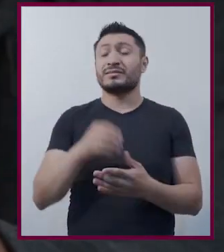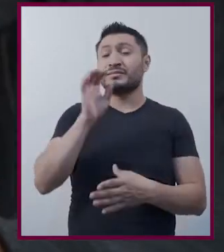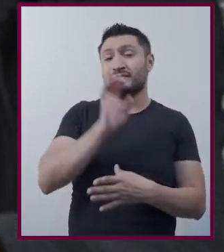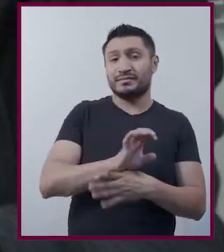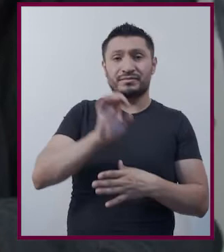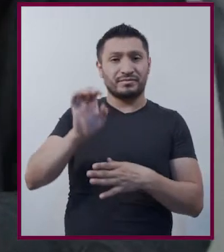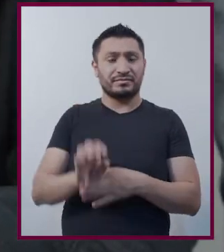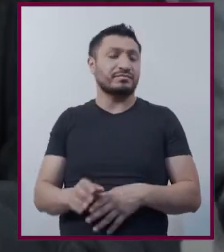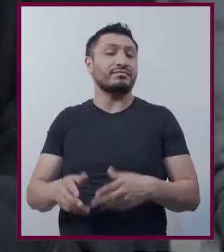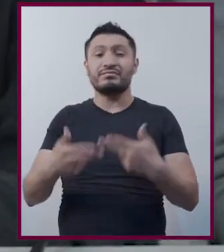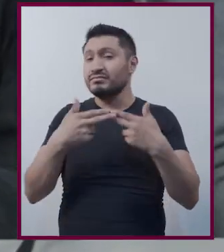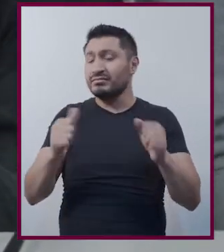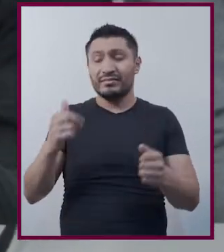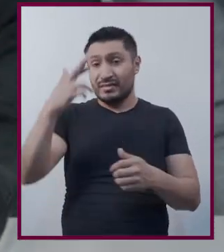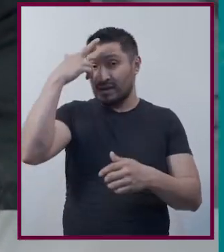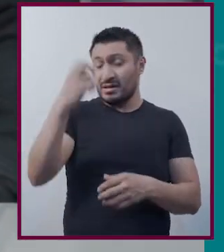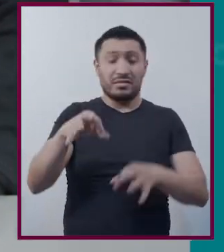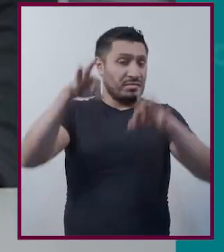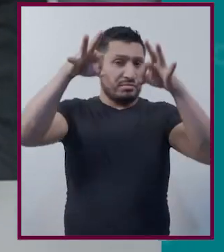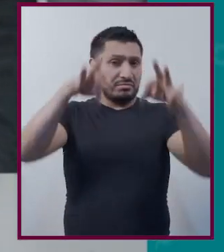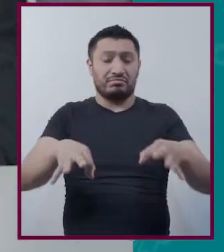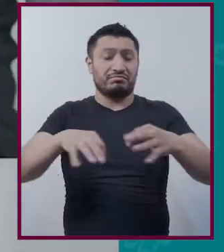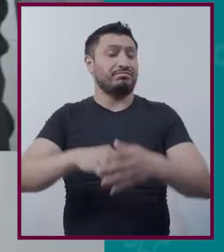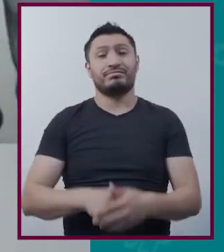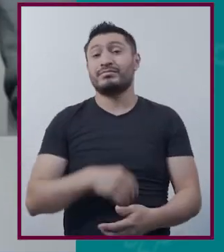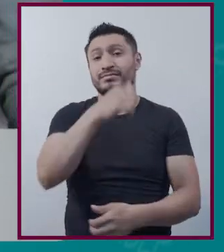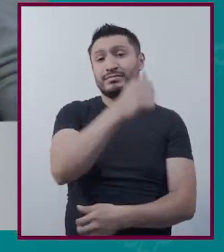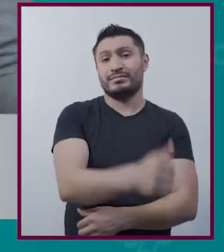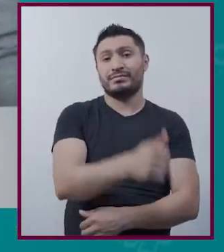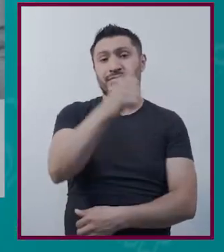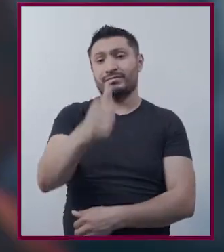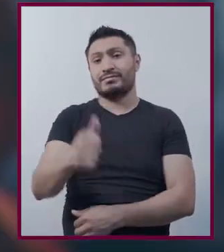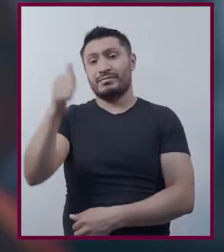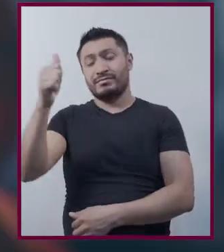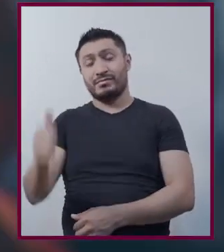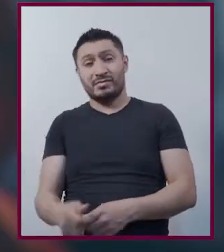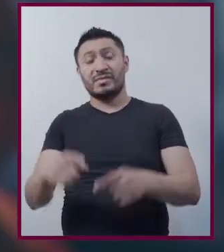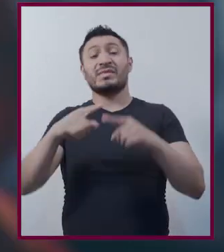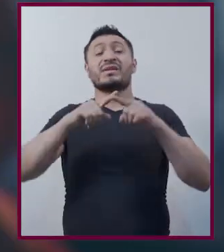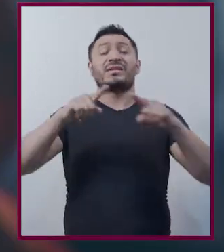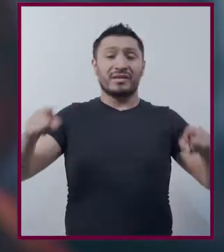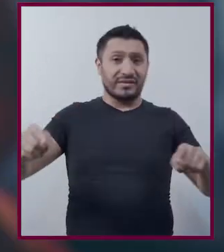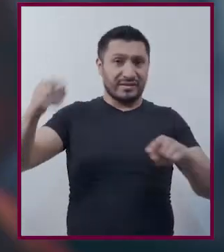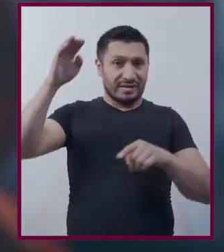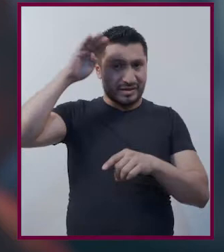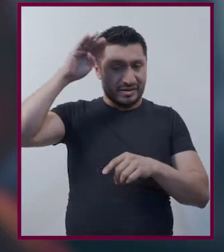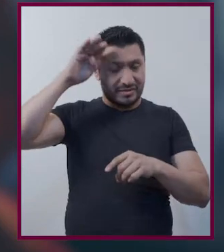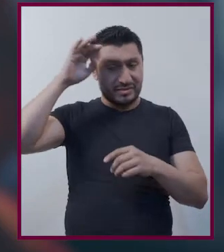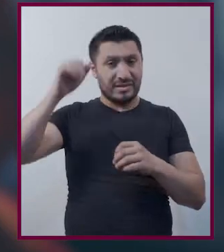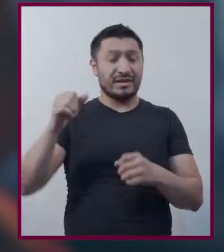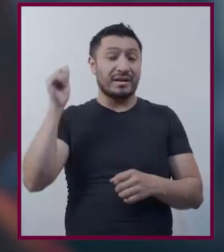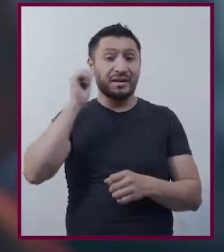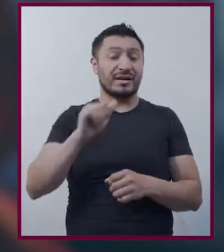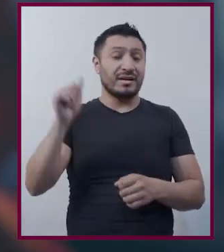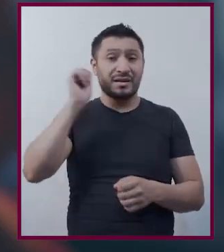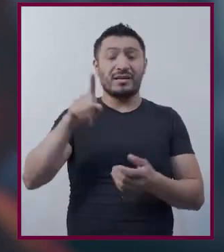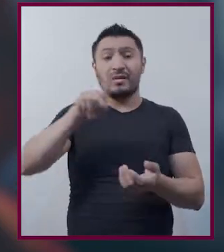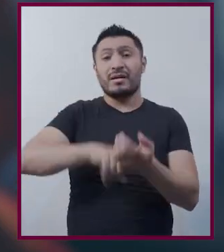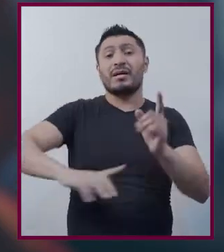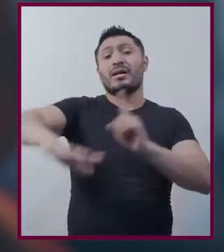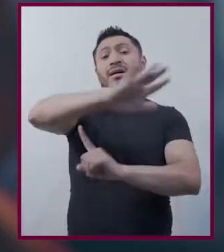tanto, nadie tiene la razón absoluta. Cada uno ve una parte de la realidad, siempre envuelto en un